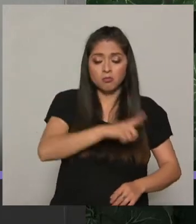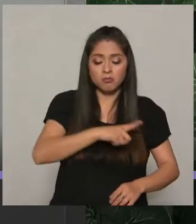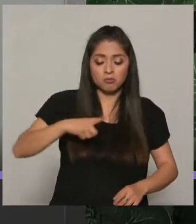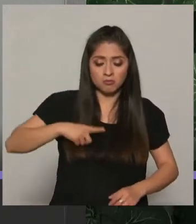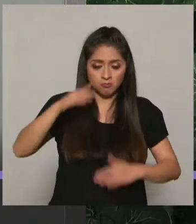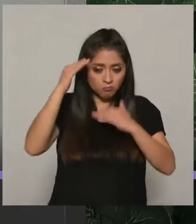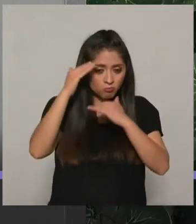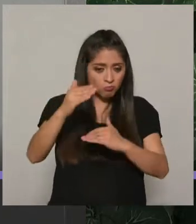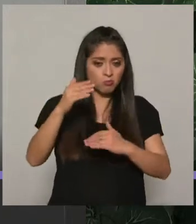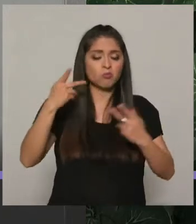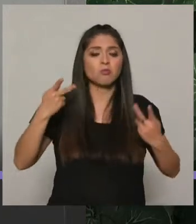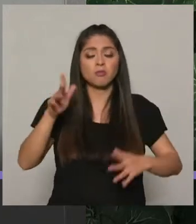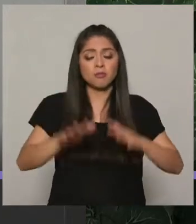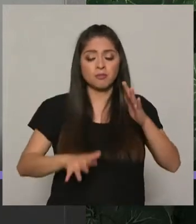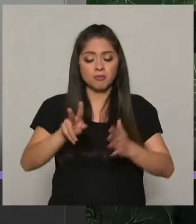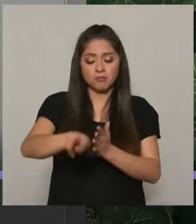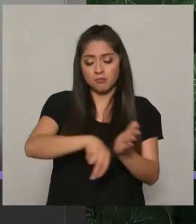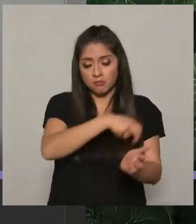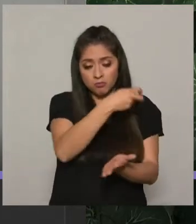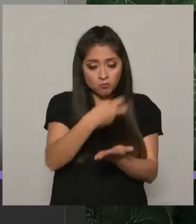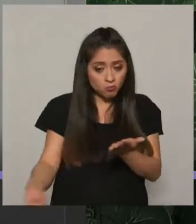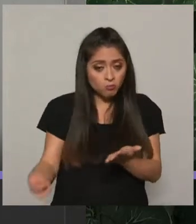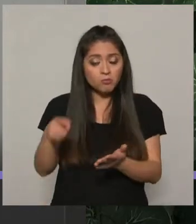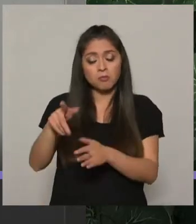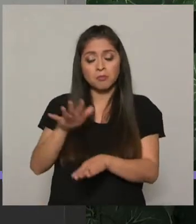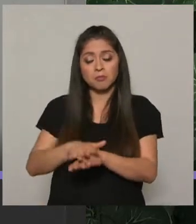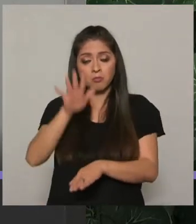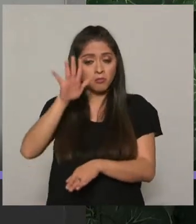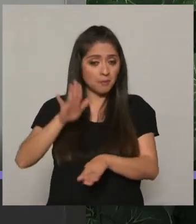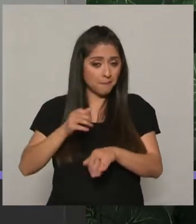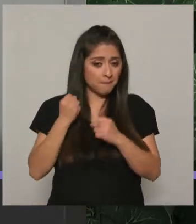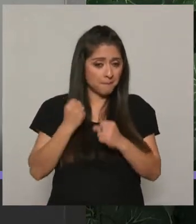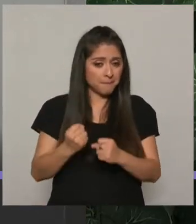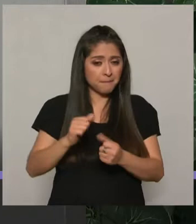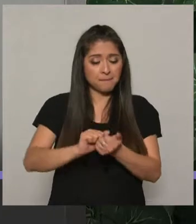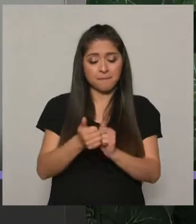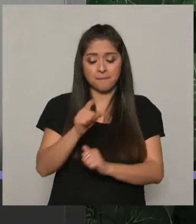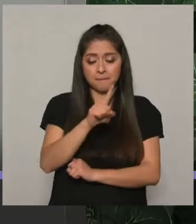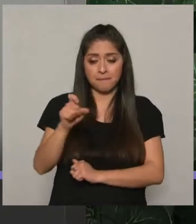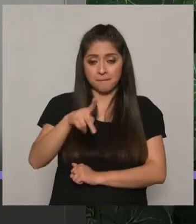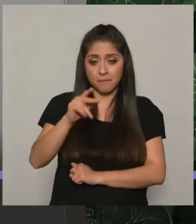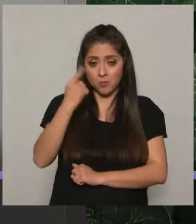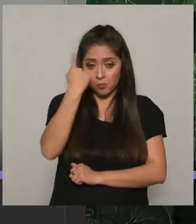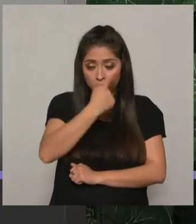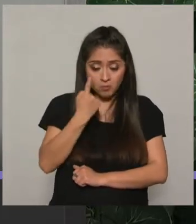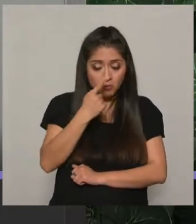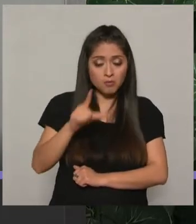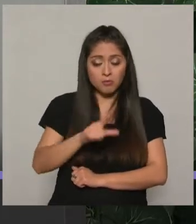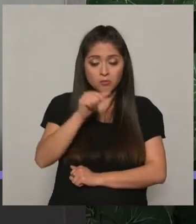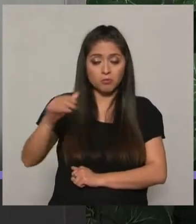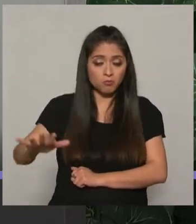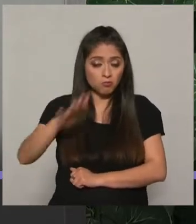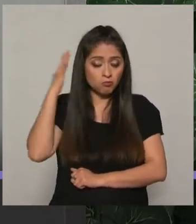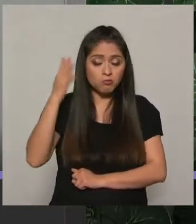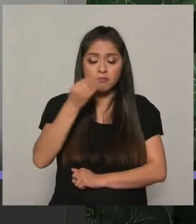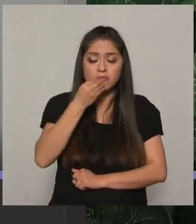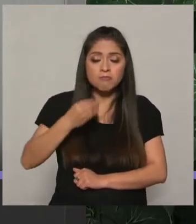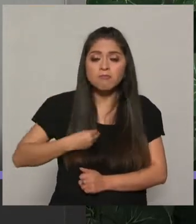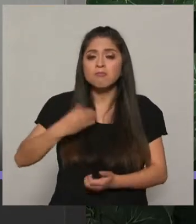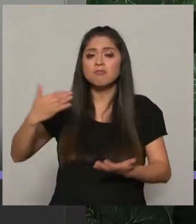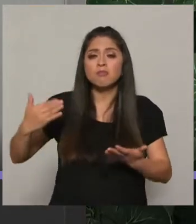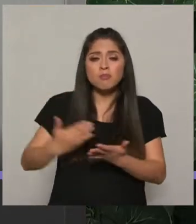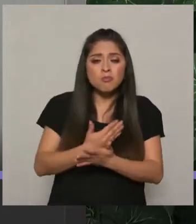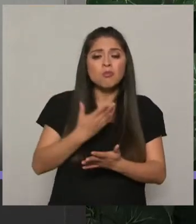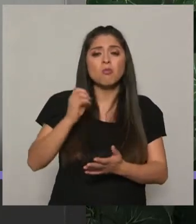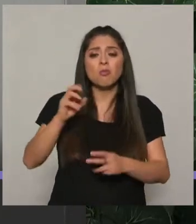Las volcaduras usualmente ocurren cuando alguien excede más allá de los 100 kilómetros por hora un límite de velocidad. Los atropellamientos en caso de que